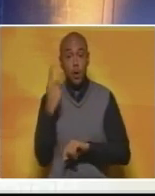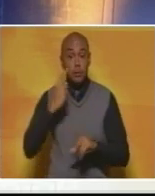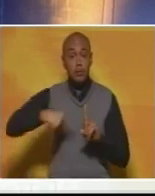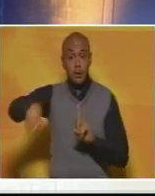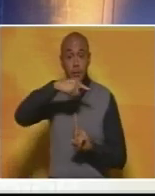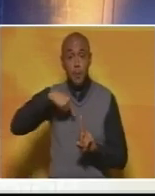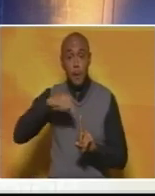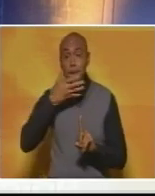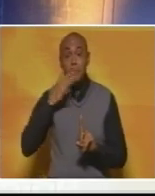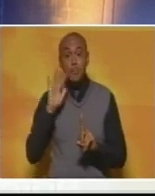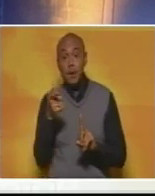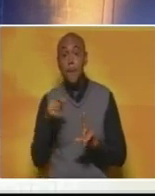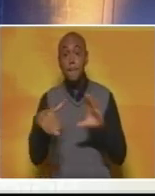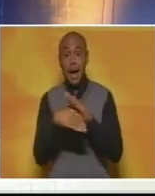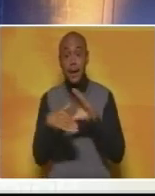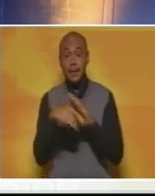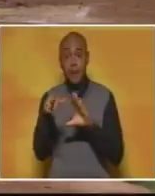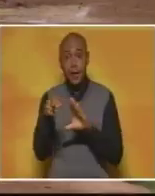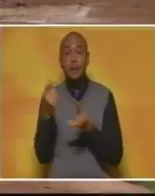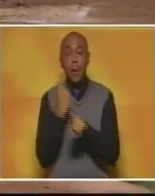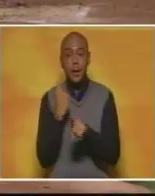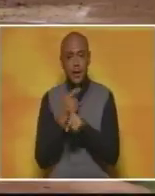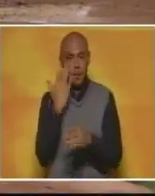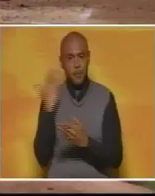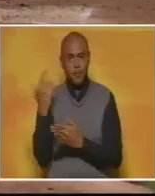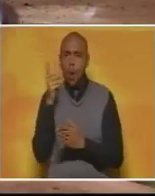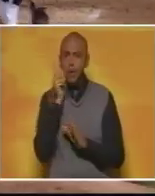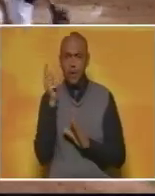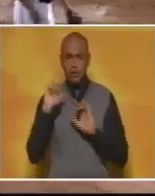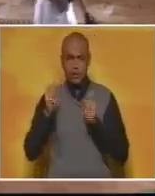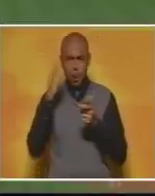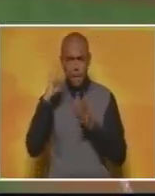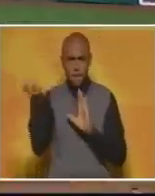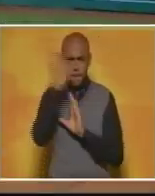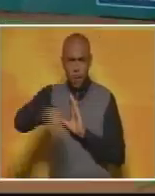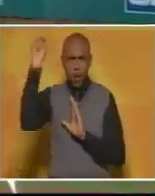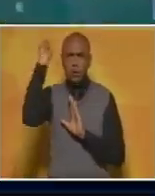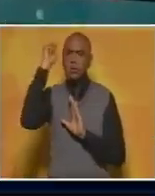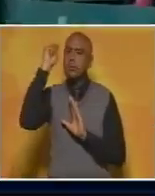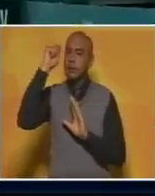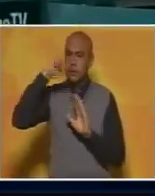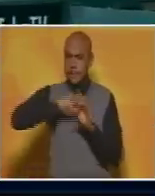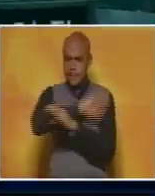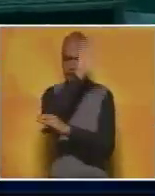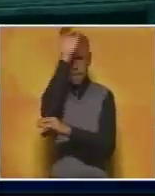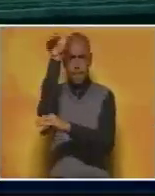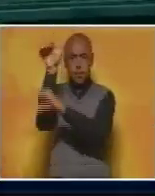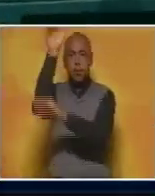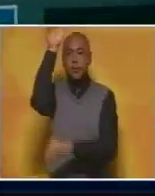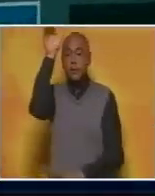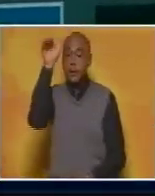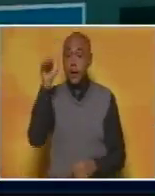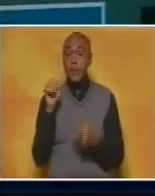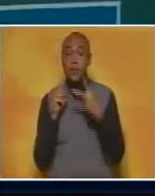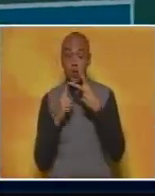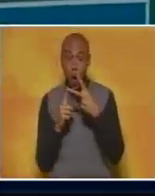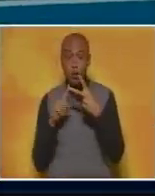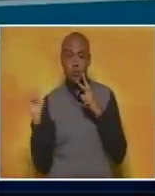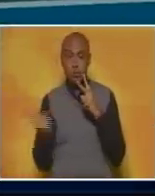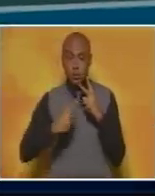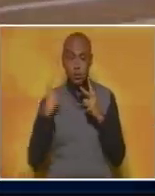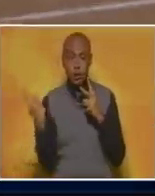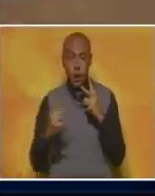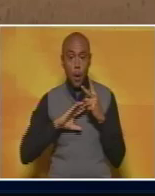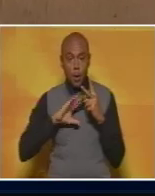la serie el martes. Jordán Álvarez abrió la pizarra en el segundo episodio con este jonrón de 2 carreras por